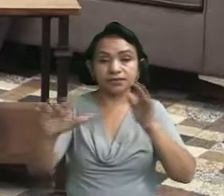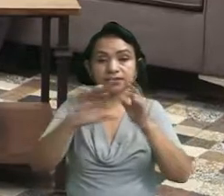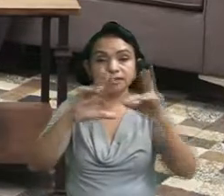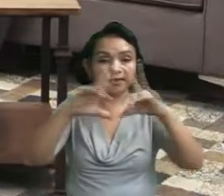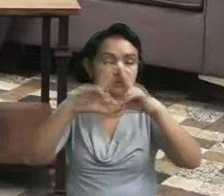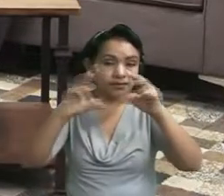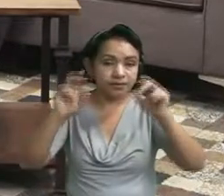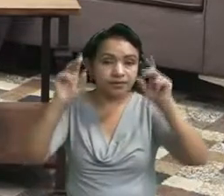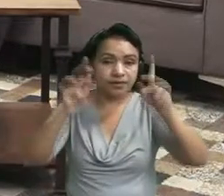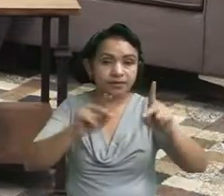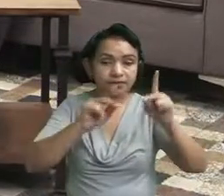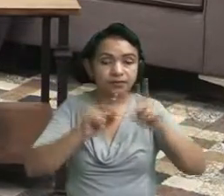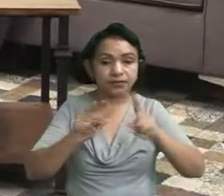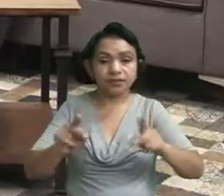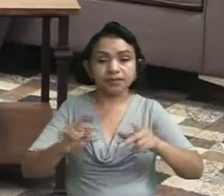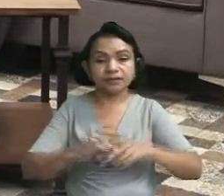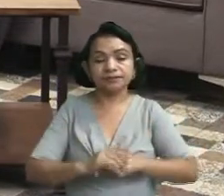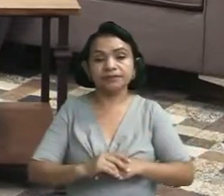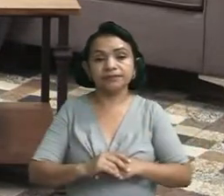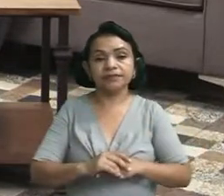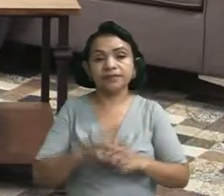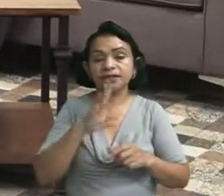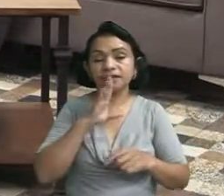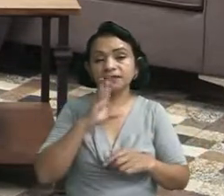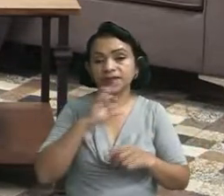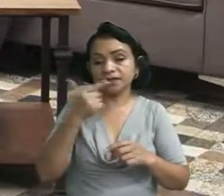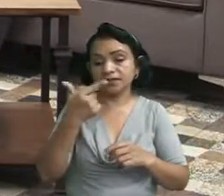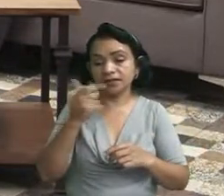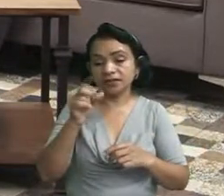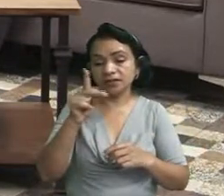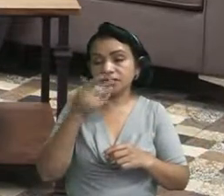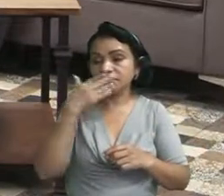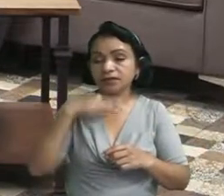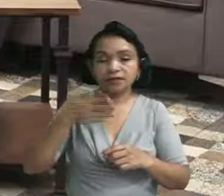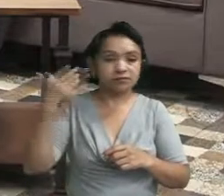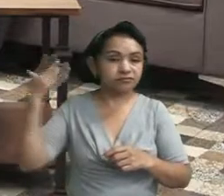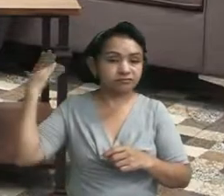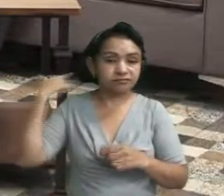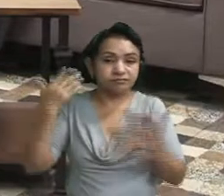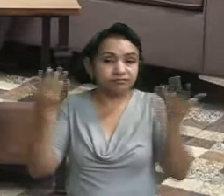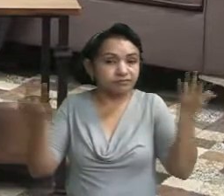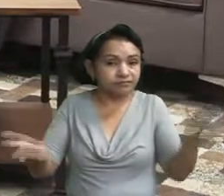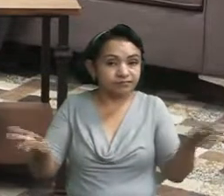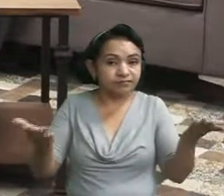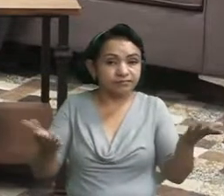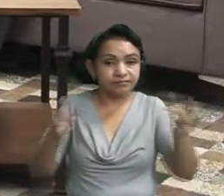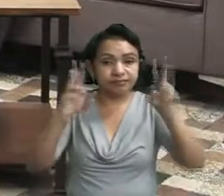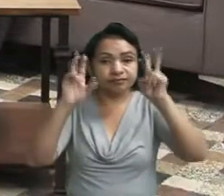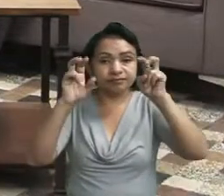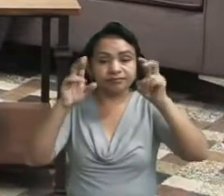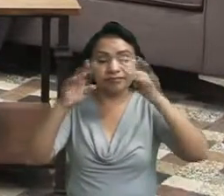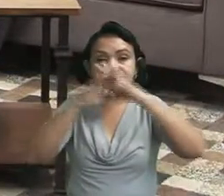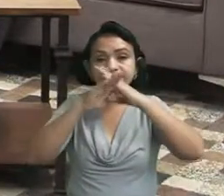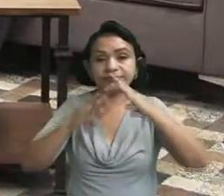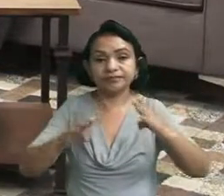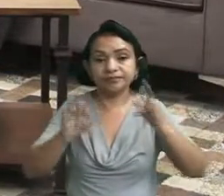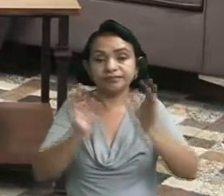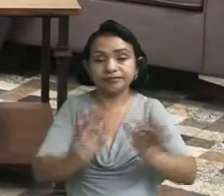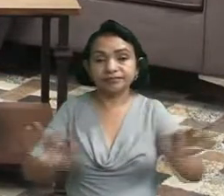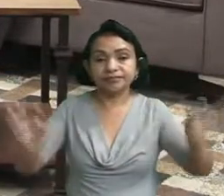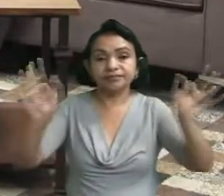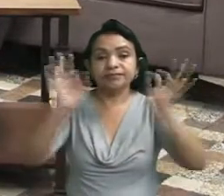nicaragüense, ahí referirnos un poco a lo del fallido intento de golpe de Estado, porque ahora el tema de la paz toma un